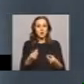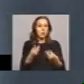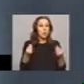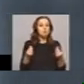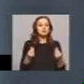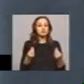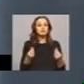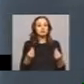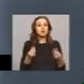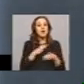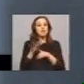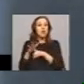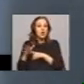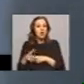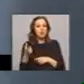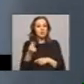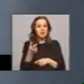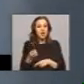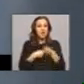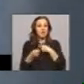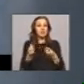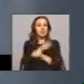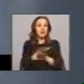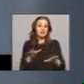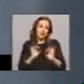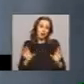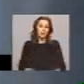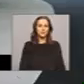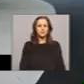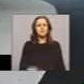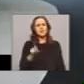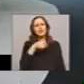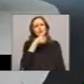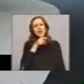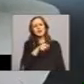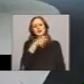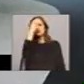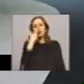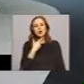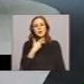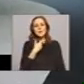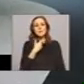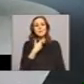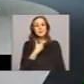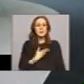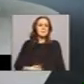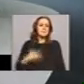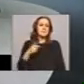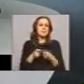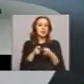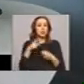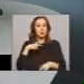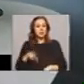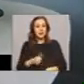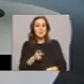que se movía mucha influencia, dinero, tráfico de niños, está claro. Hablas aquí de histórias que estão muito cerca de Portugal, em